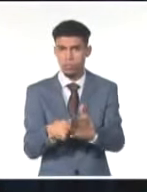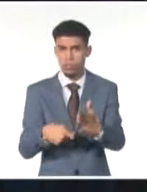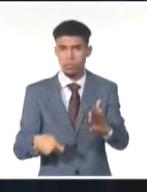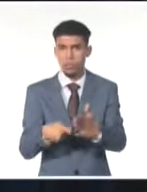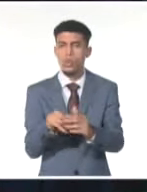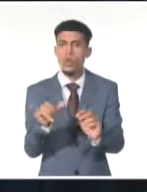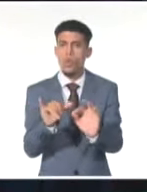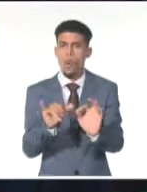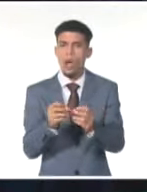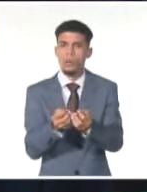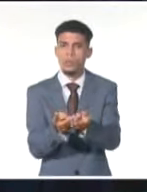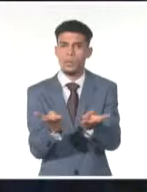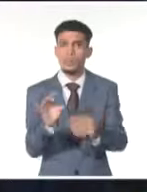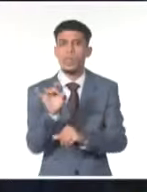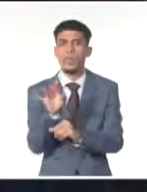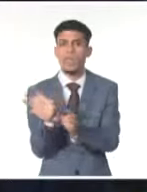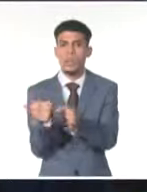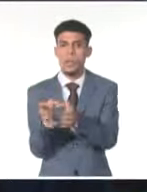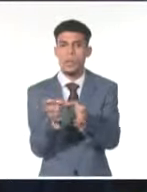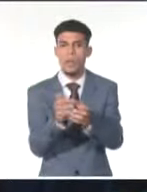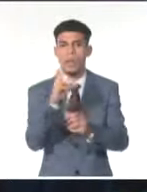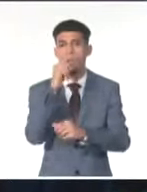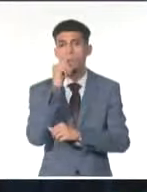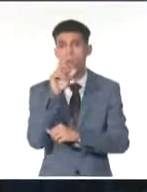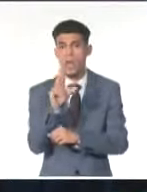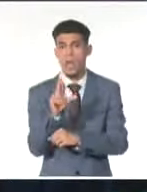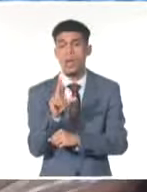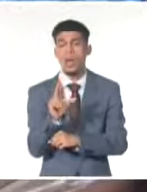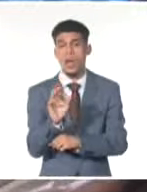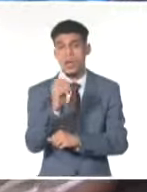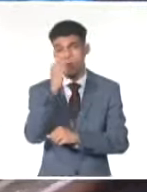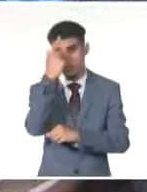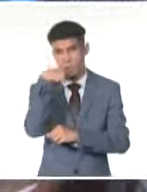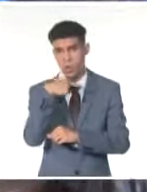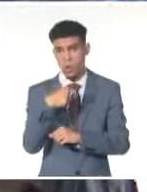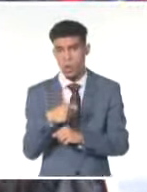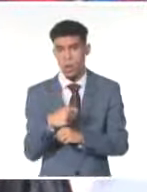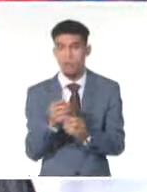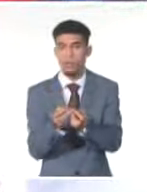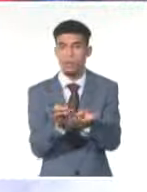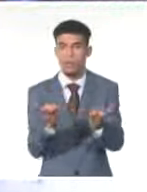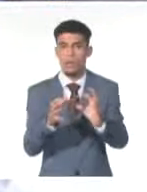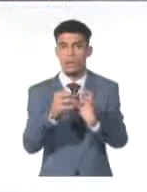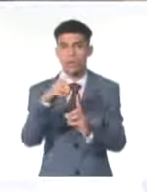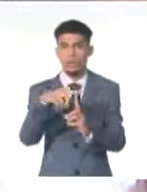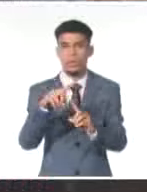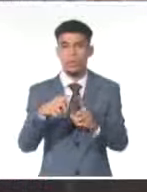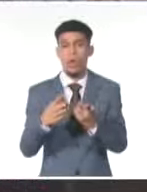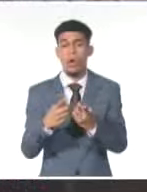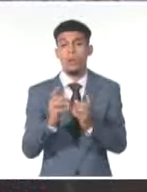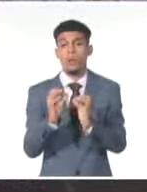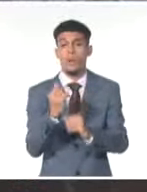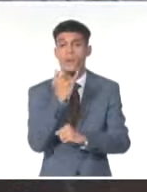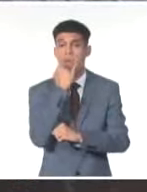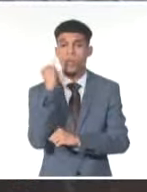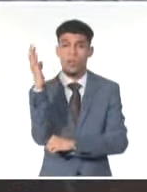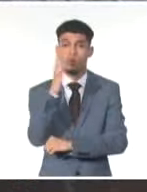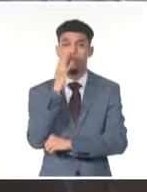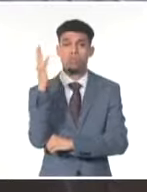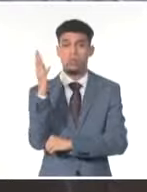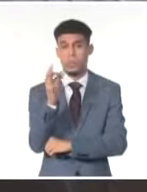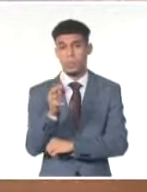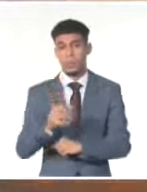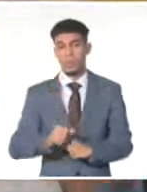los 15 sindicatos y de los aderistas sabileños a los hermanos guantanameros que perdieron sus viviendas tras el paso del